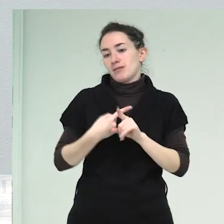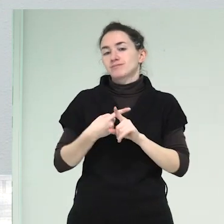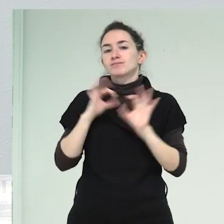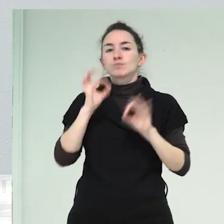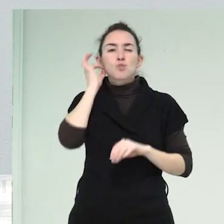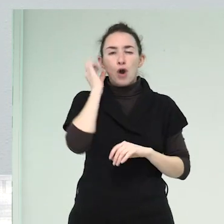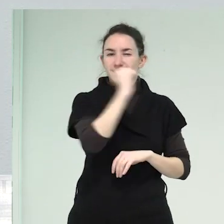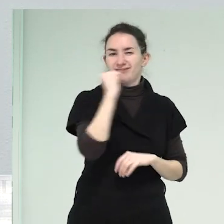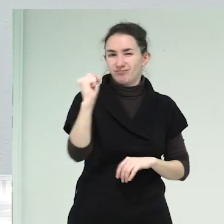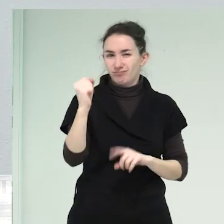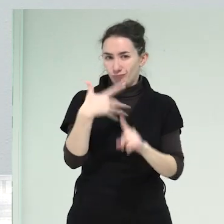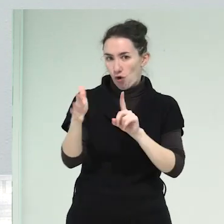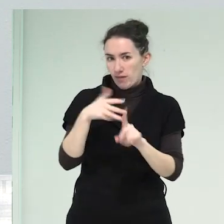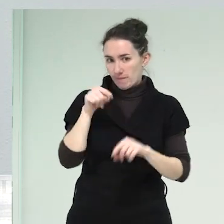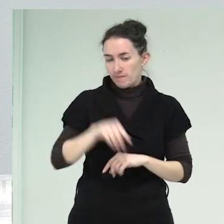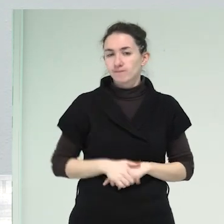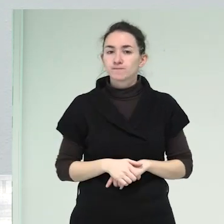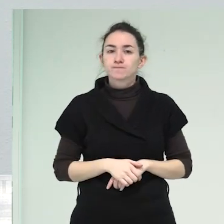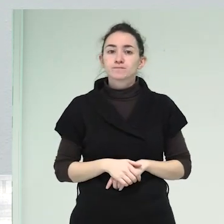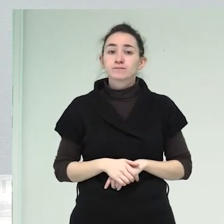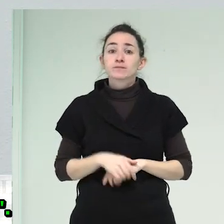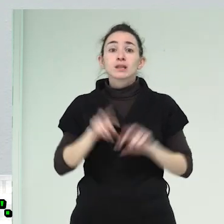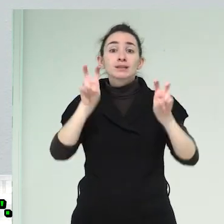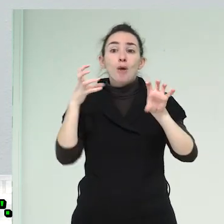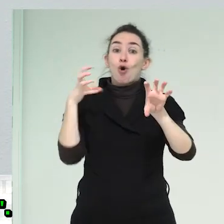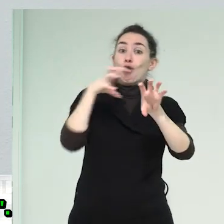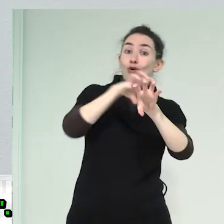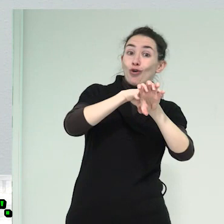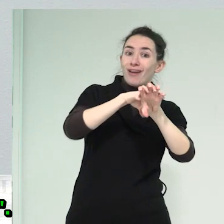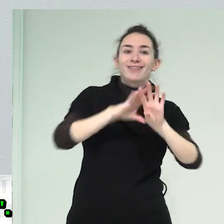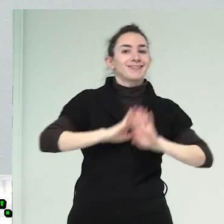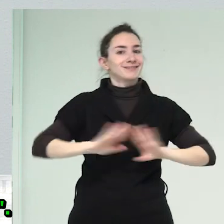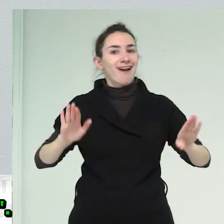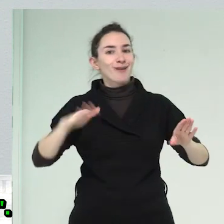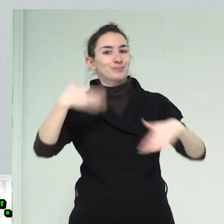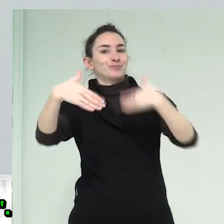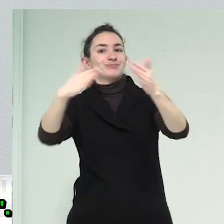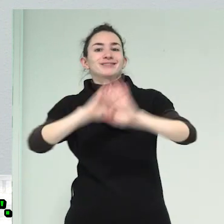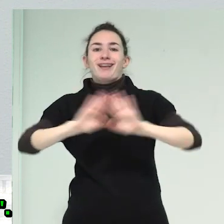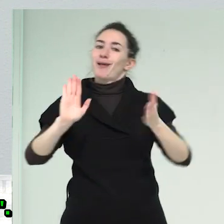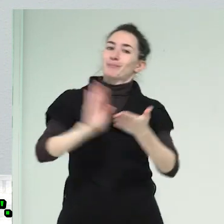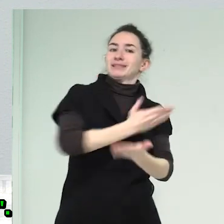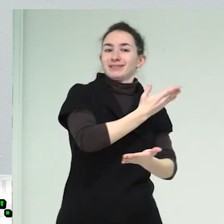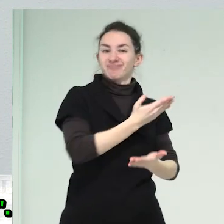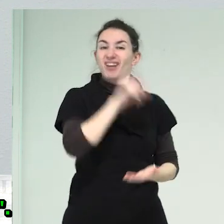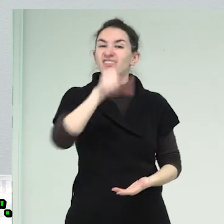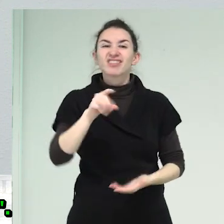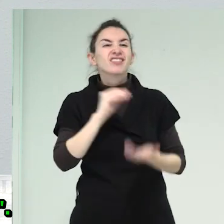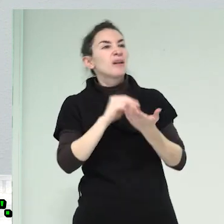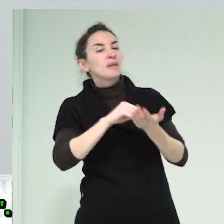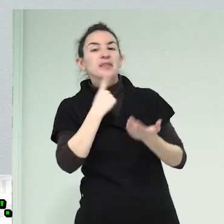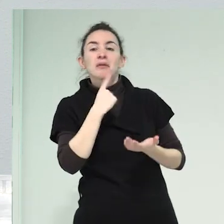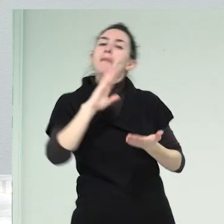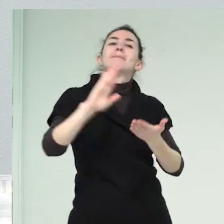feminicida. La colonialidad no es algo que sea superado. A veces nos dicen es que ya pasó, ya no sé, no hay un, no, ya